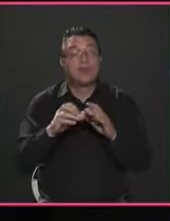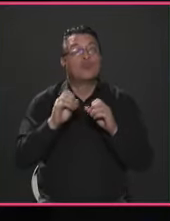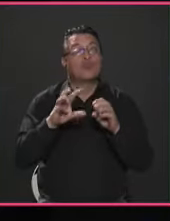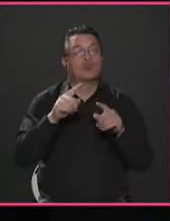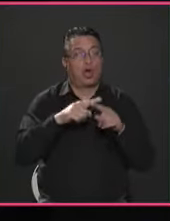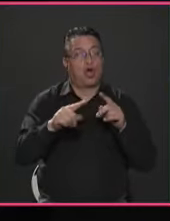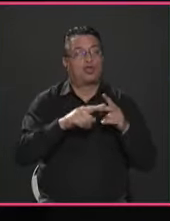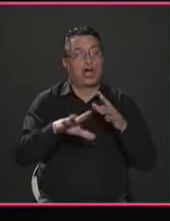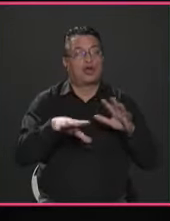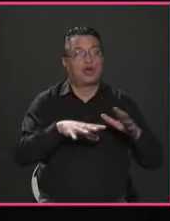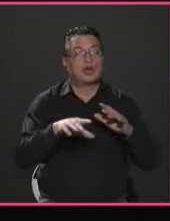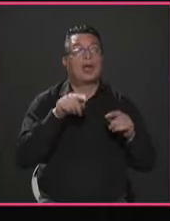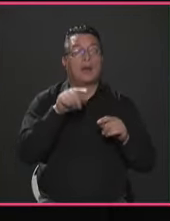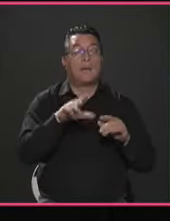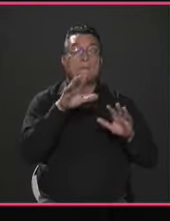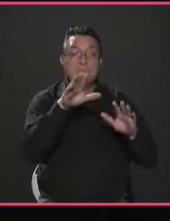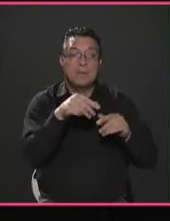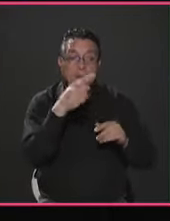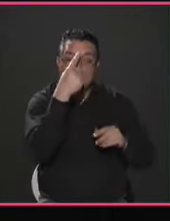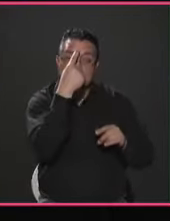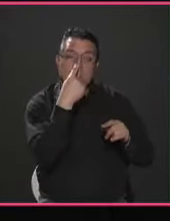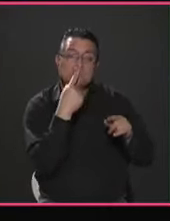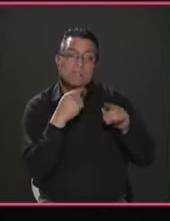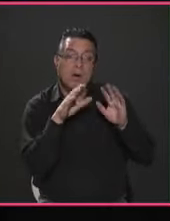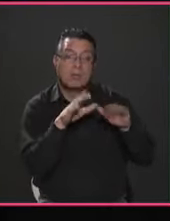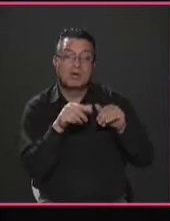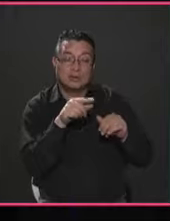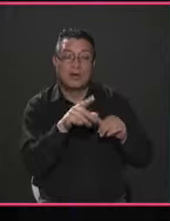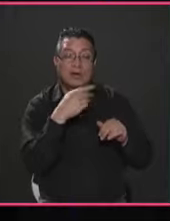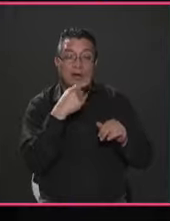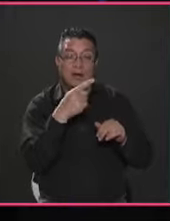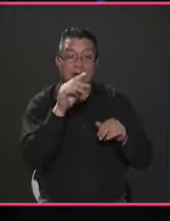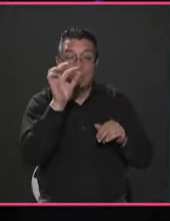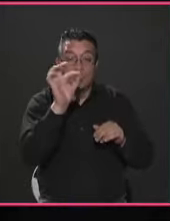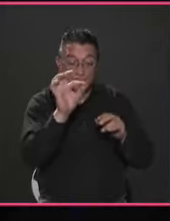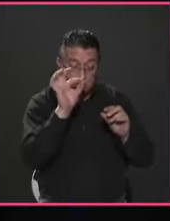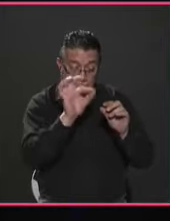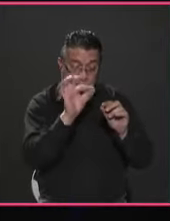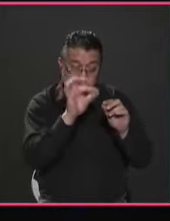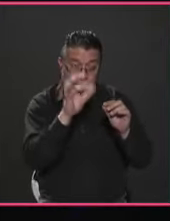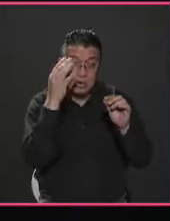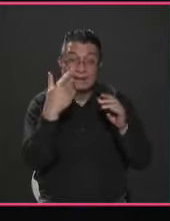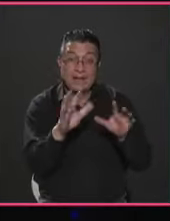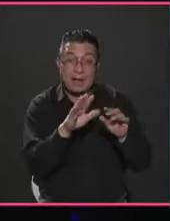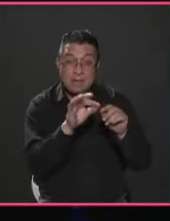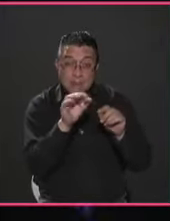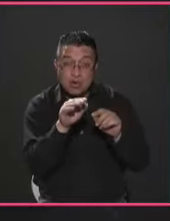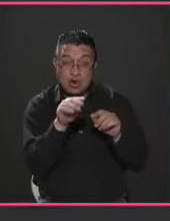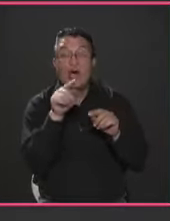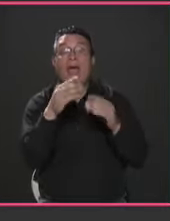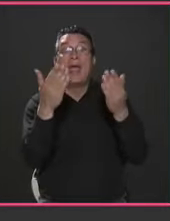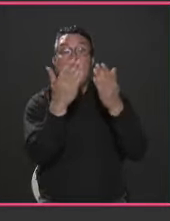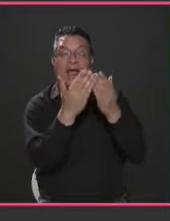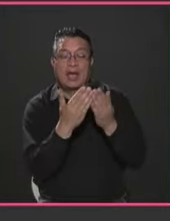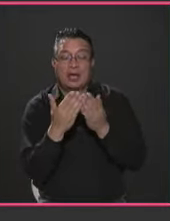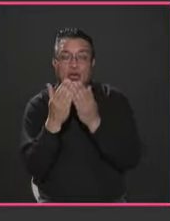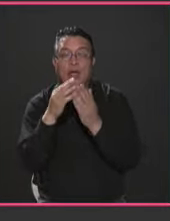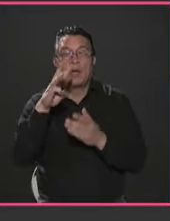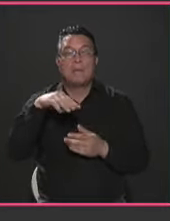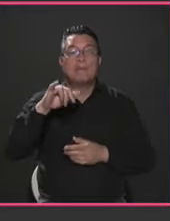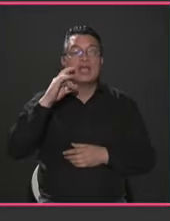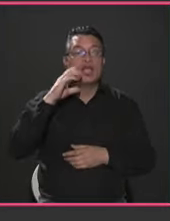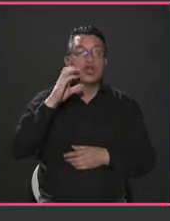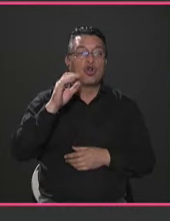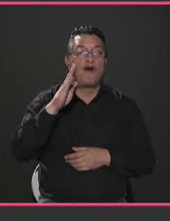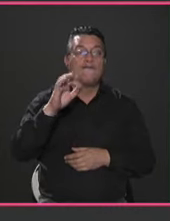ejemplo desde la misma muestra que obtenemos desde el isopado vaginal podemos hacer un estudio del microbioma vaginal y ver